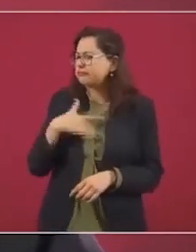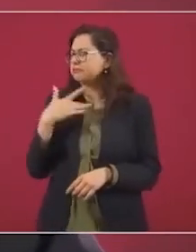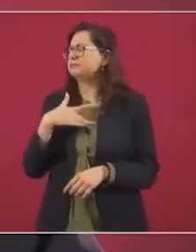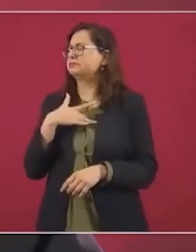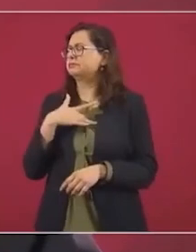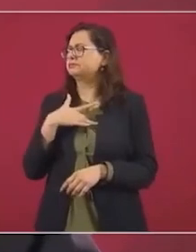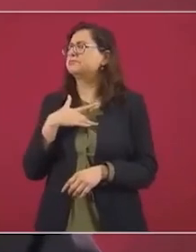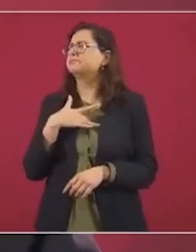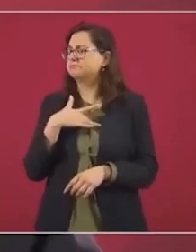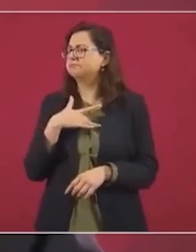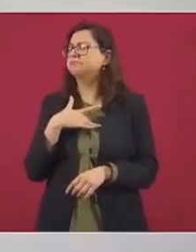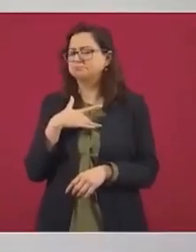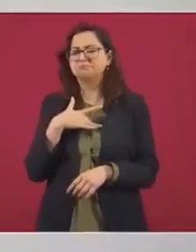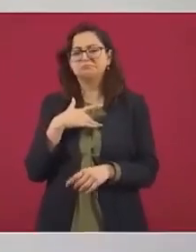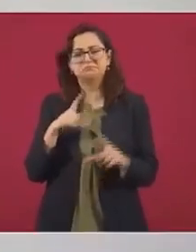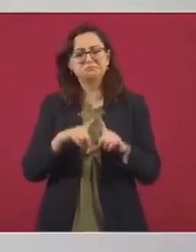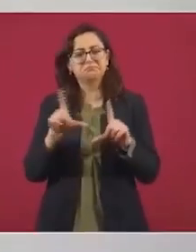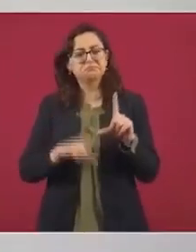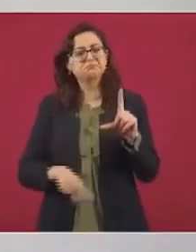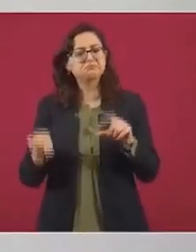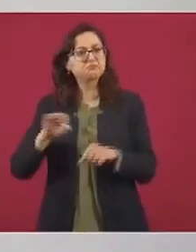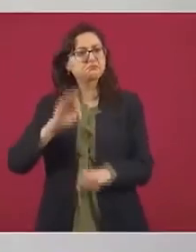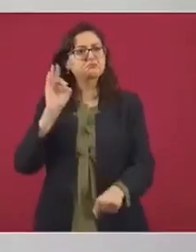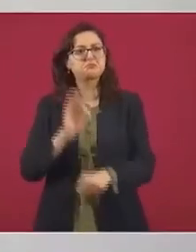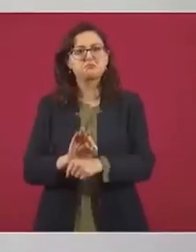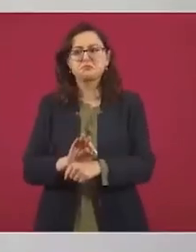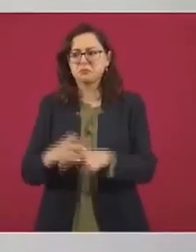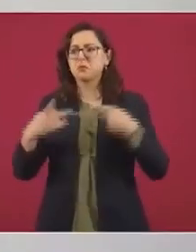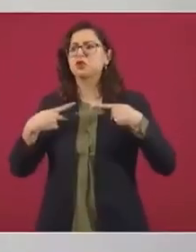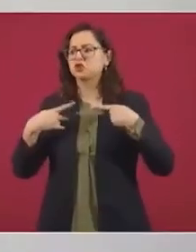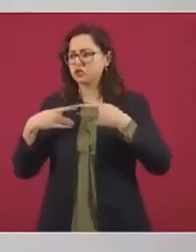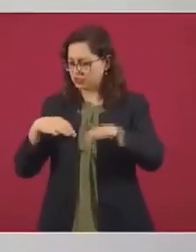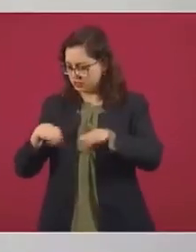familias, se tiene que resolver. Yo espero que